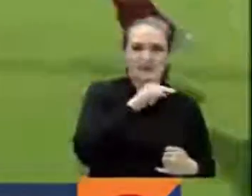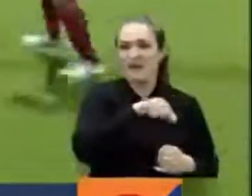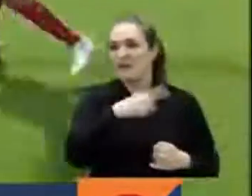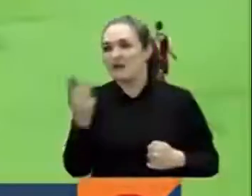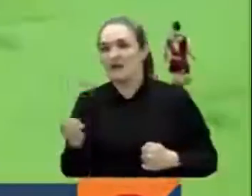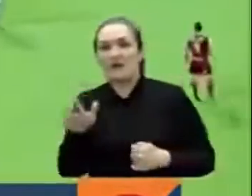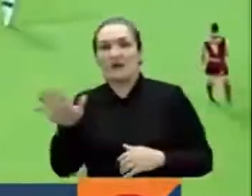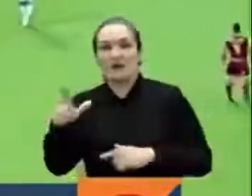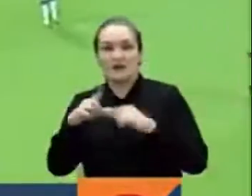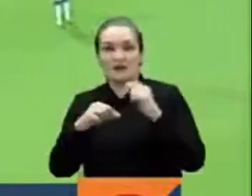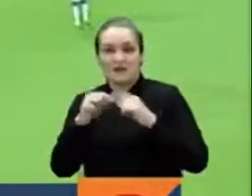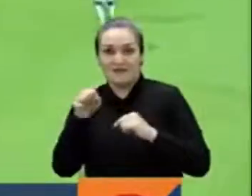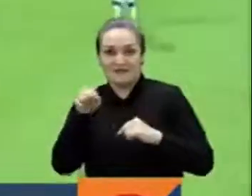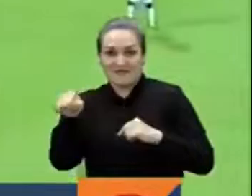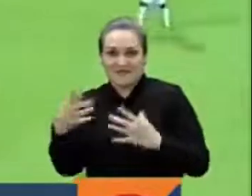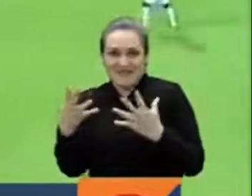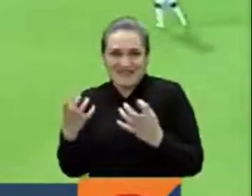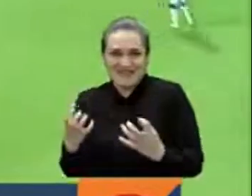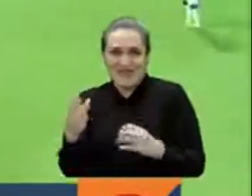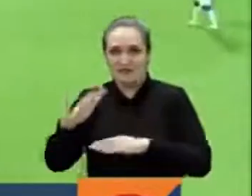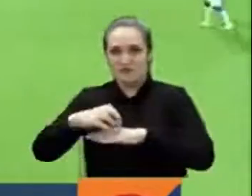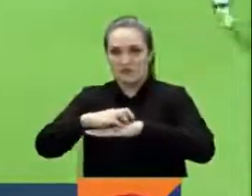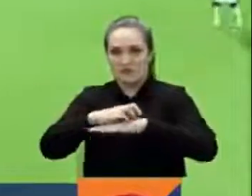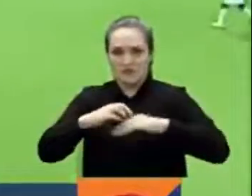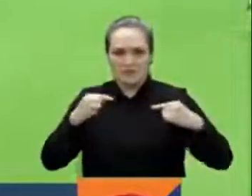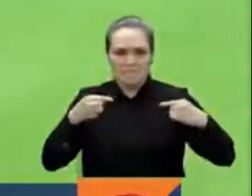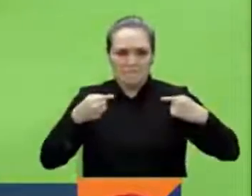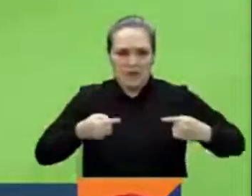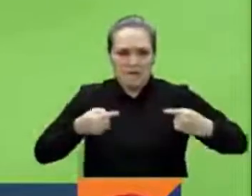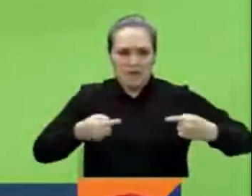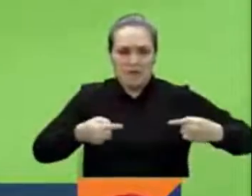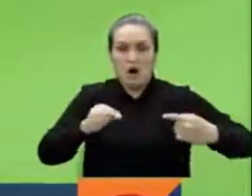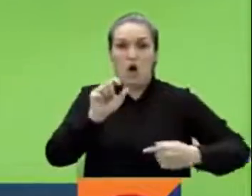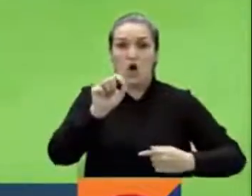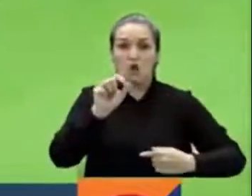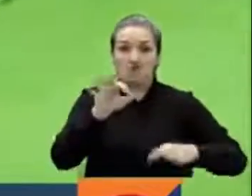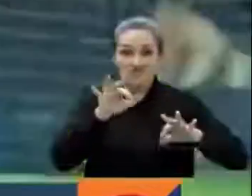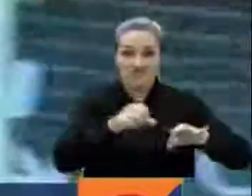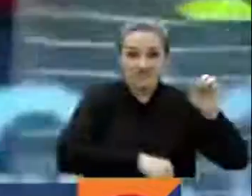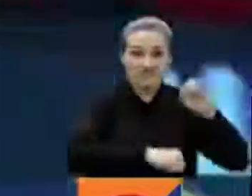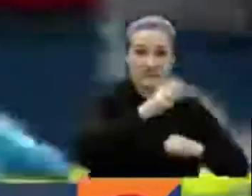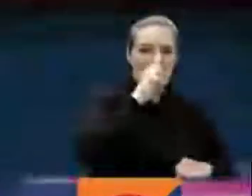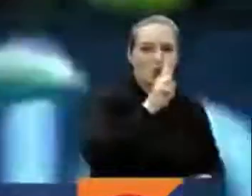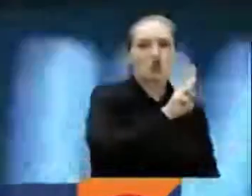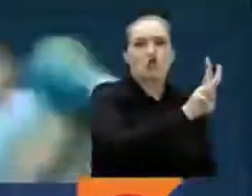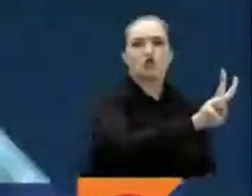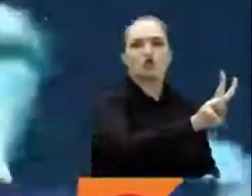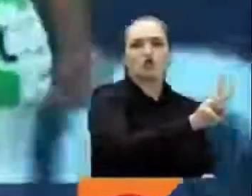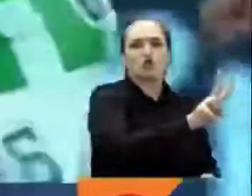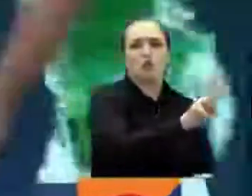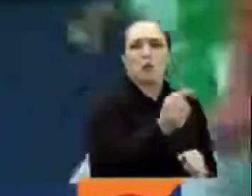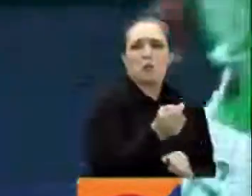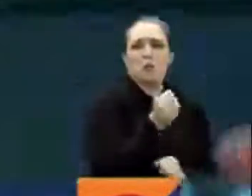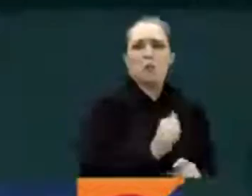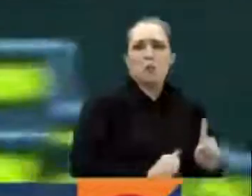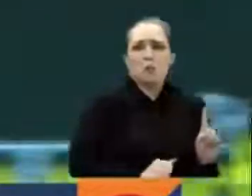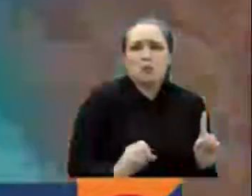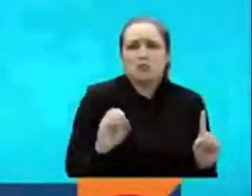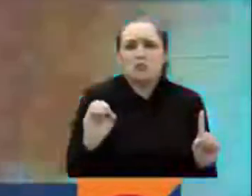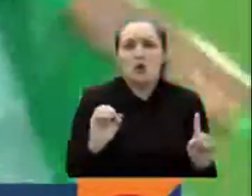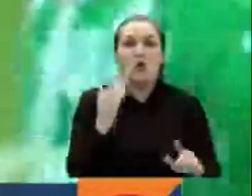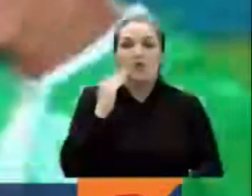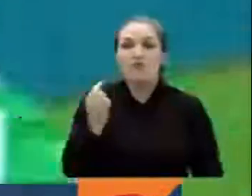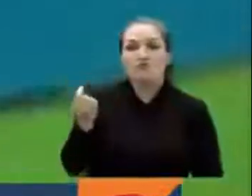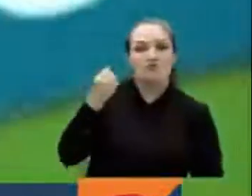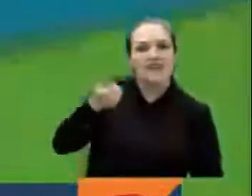11 oportunidades. De esos 11 partidos, Nacional solo ha ganado 2 juegos y por la mínima diferencia. El primero en la jornada 13 de la